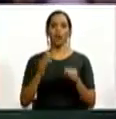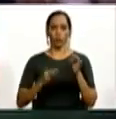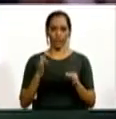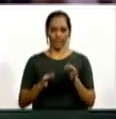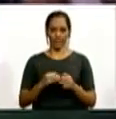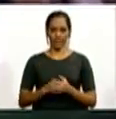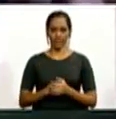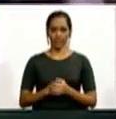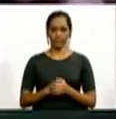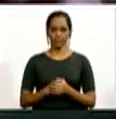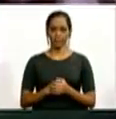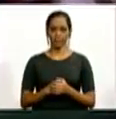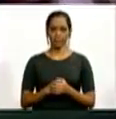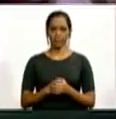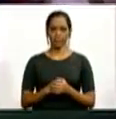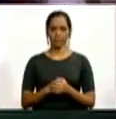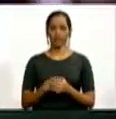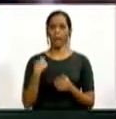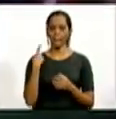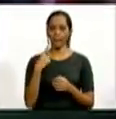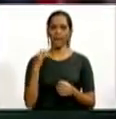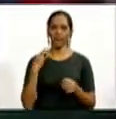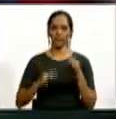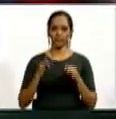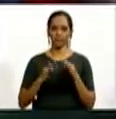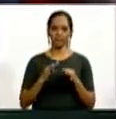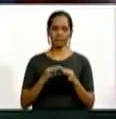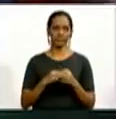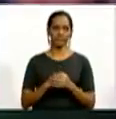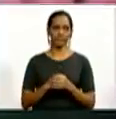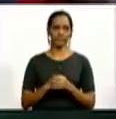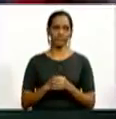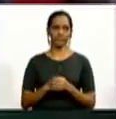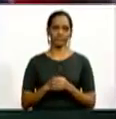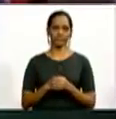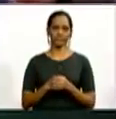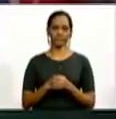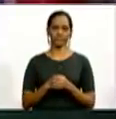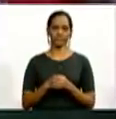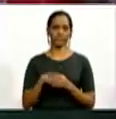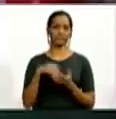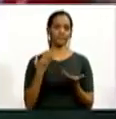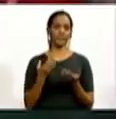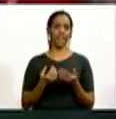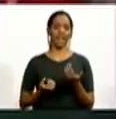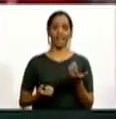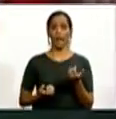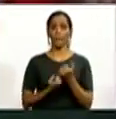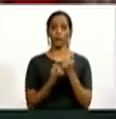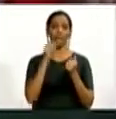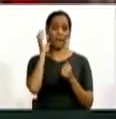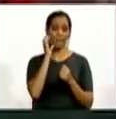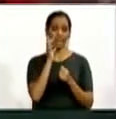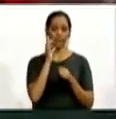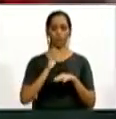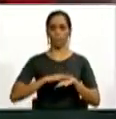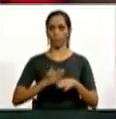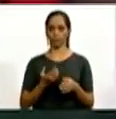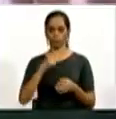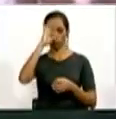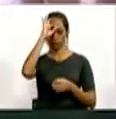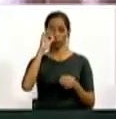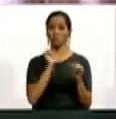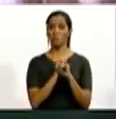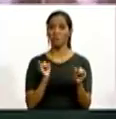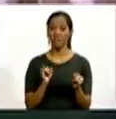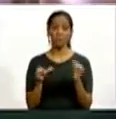Justicia. Primero Justicia, el ala de Capriles. El ala de Capriles, porque yo no sé por fin